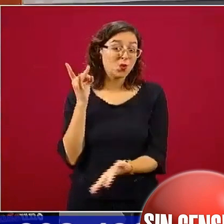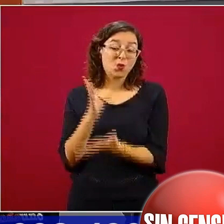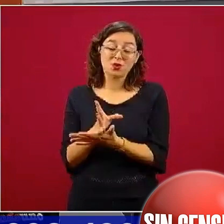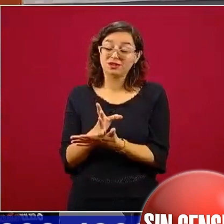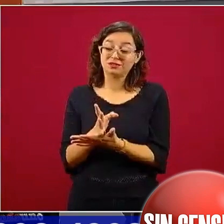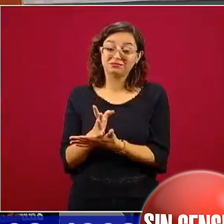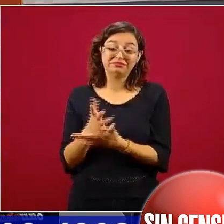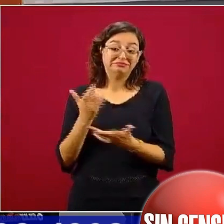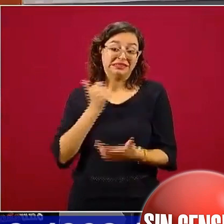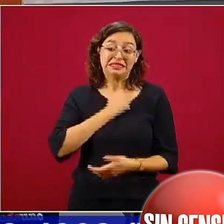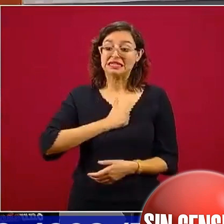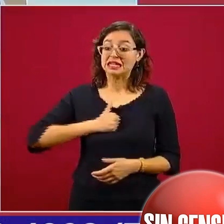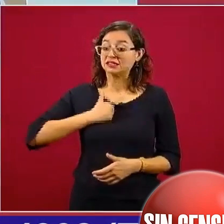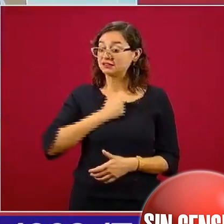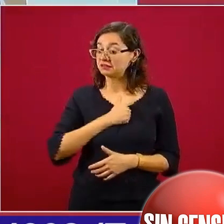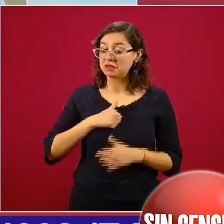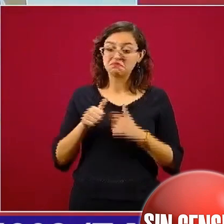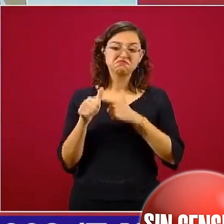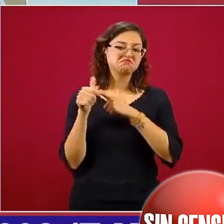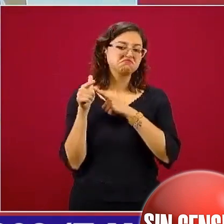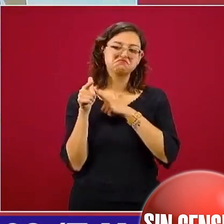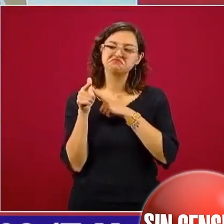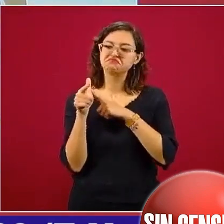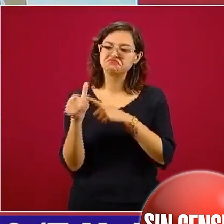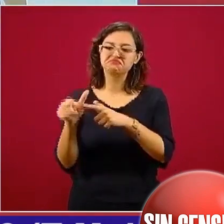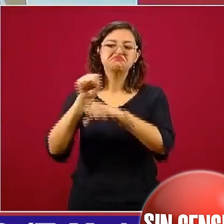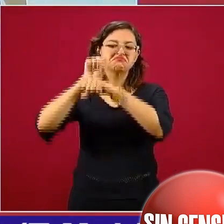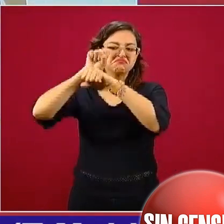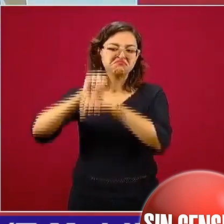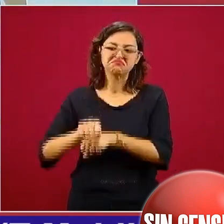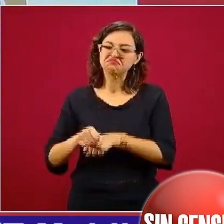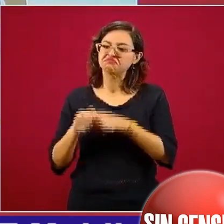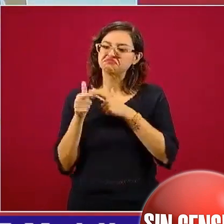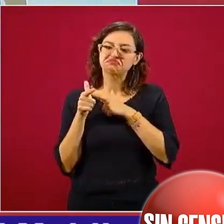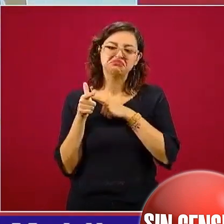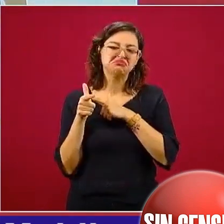Desgraciadamente, la esclavitud se mantuvo